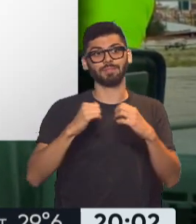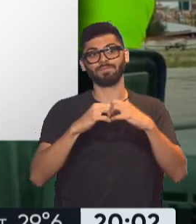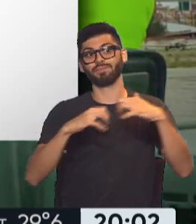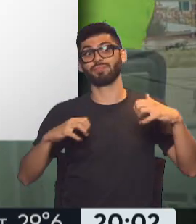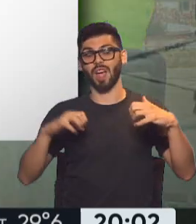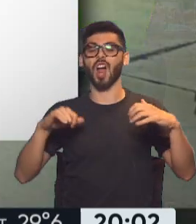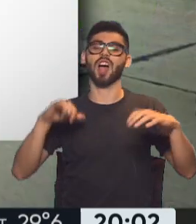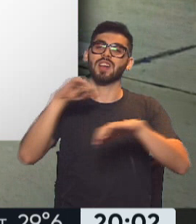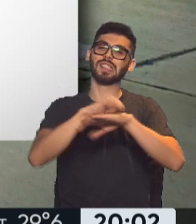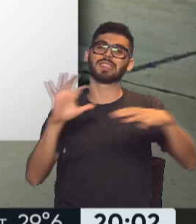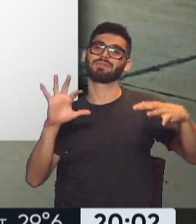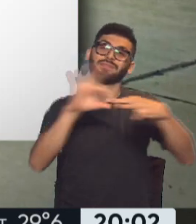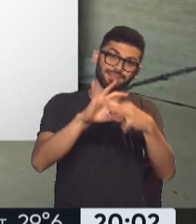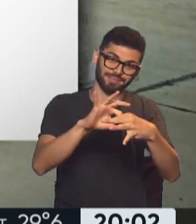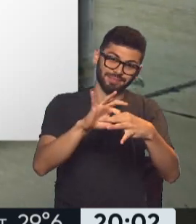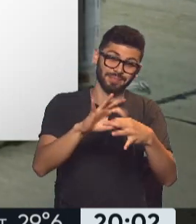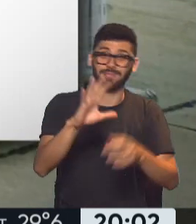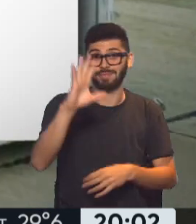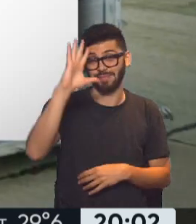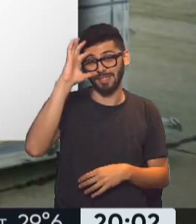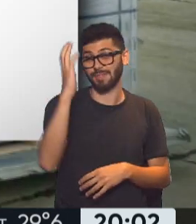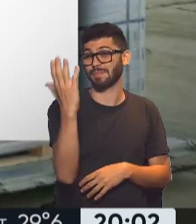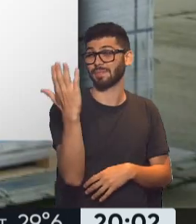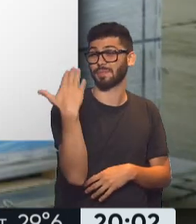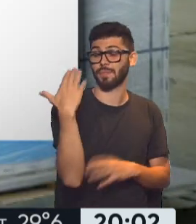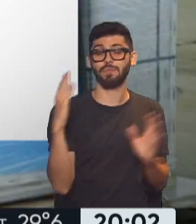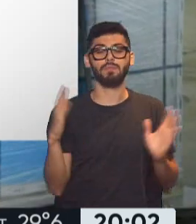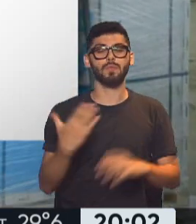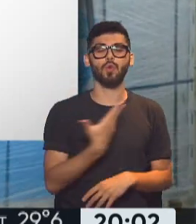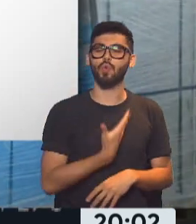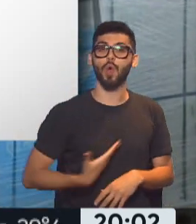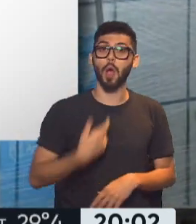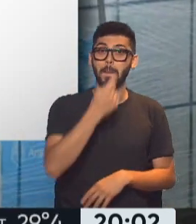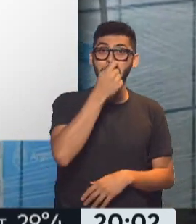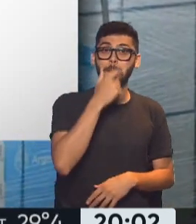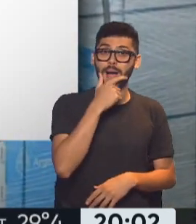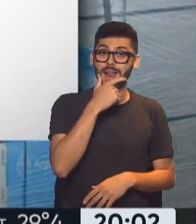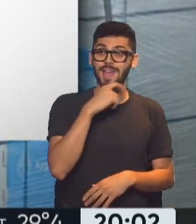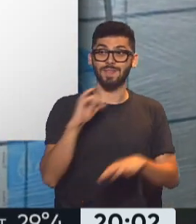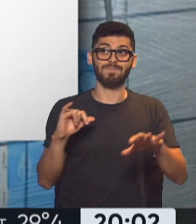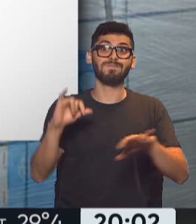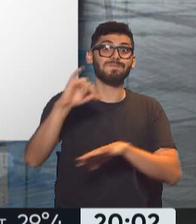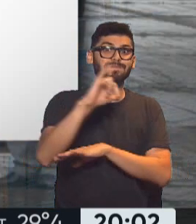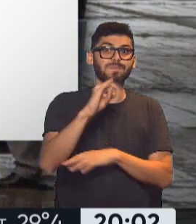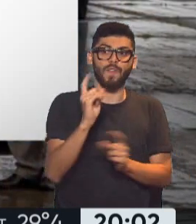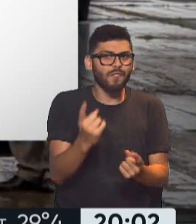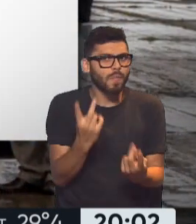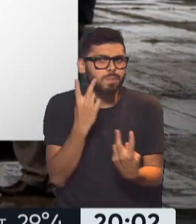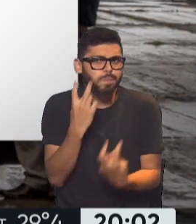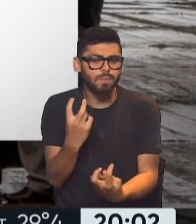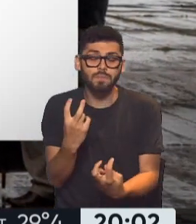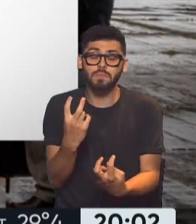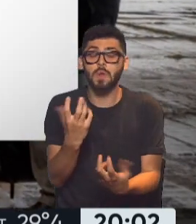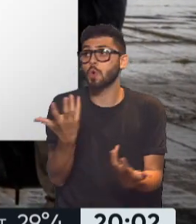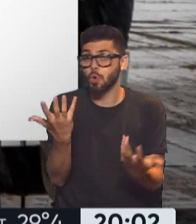recordando, claro está, lo que sucedía durante el gobierno de Mauricio Macri con esa investigación que todavía sigue en pie, de la cual, dicho